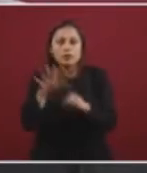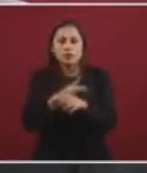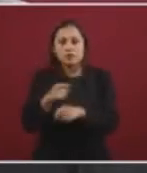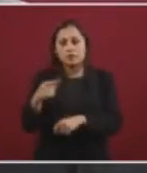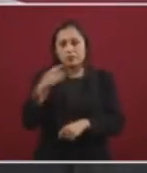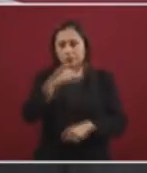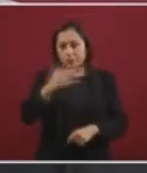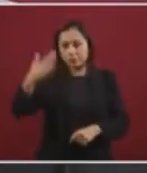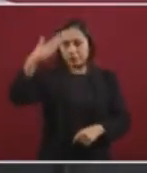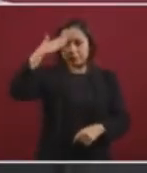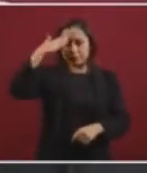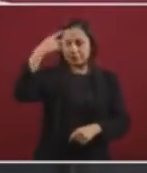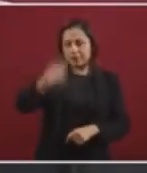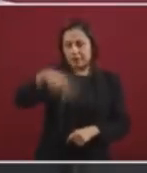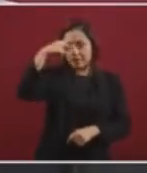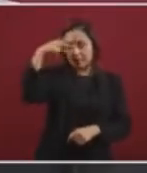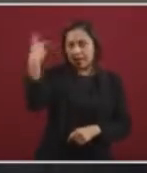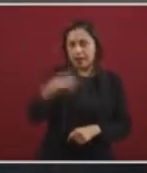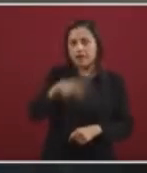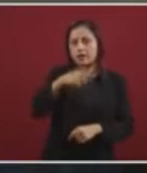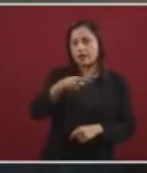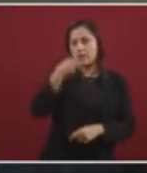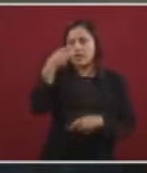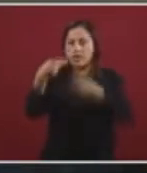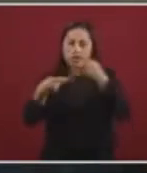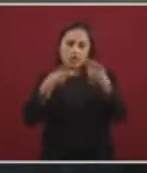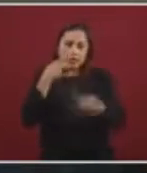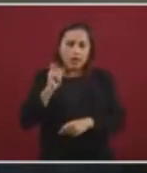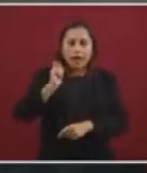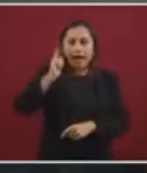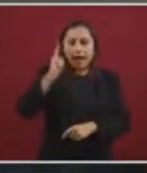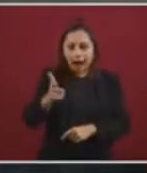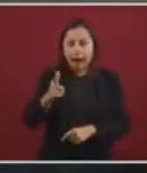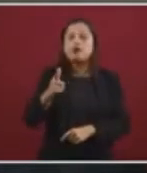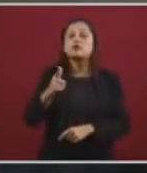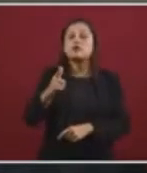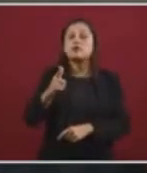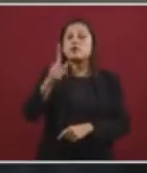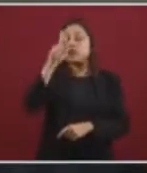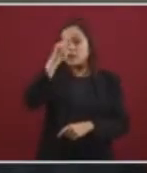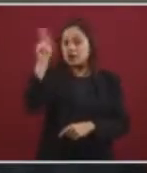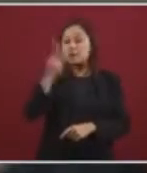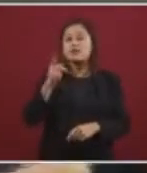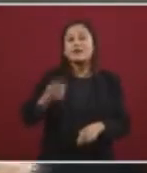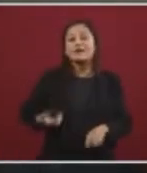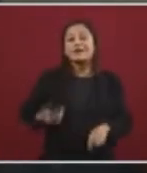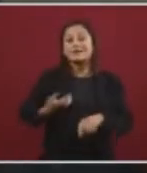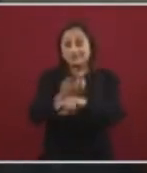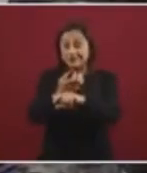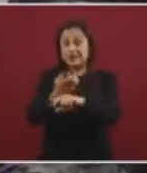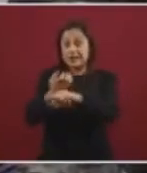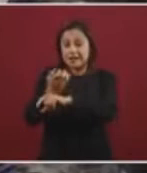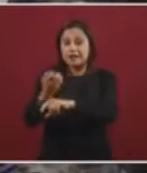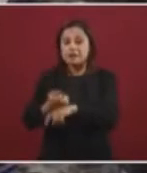pudiera legitimar que otros cargos públicos en los estados o a nivel municipal, un lenguaje que pudiera denigrar a